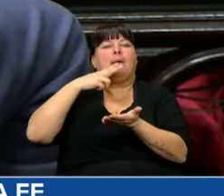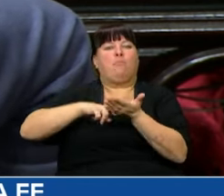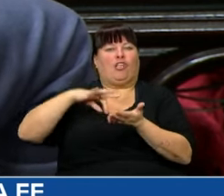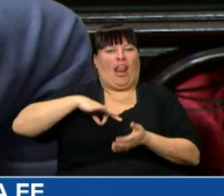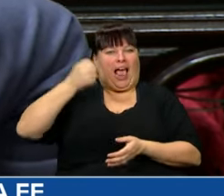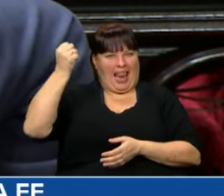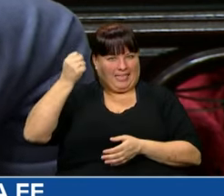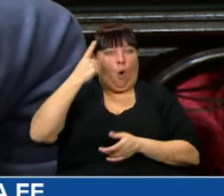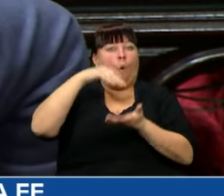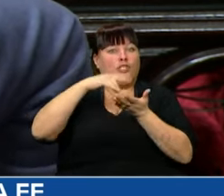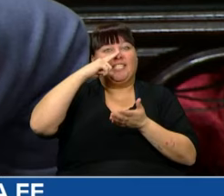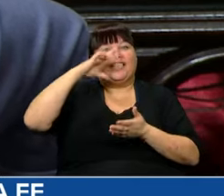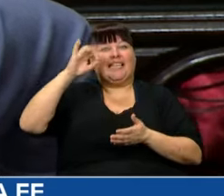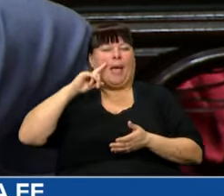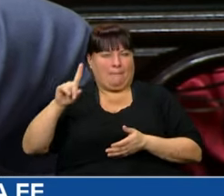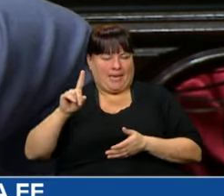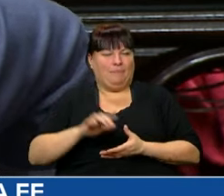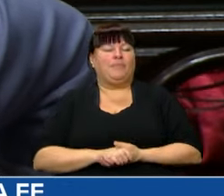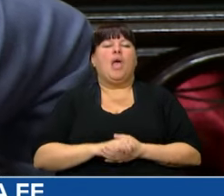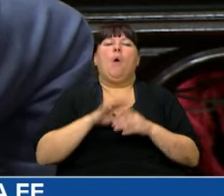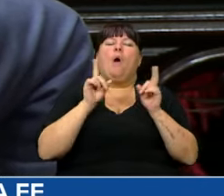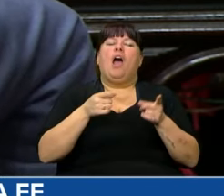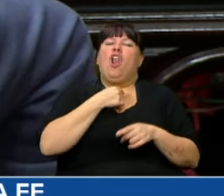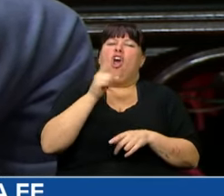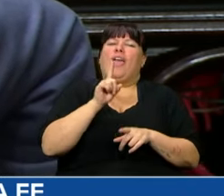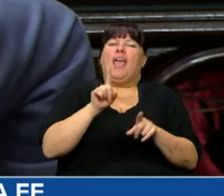ganancias. Pero para que no quede